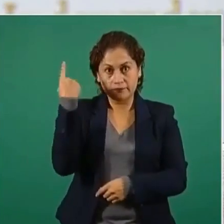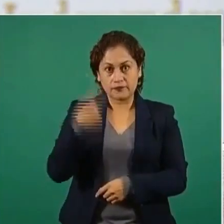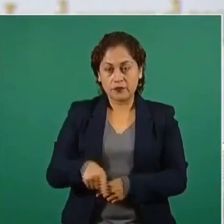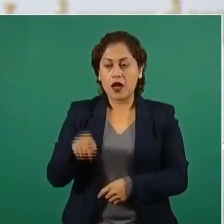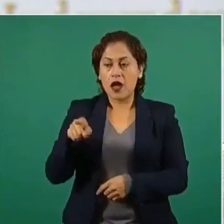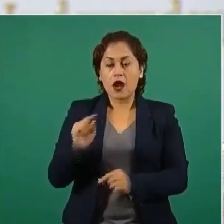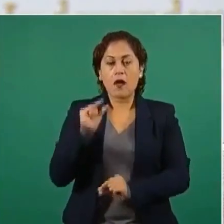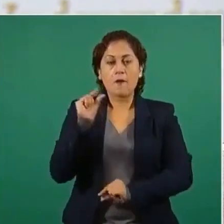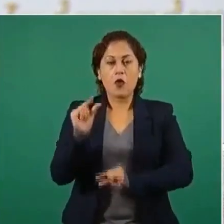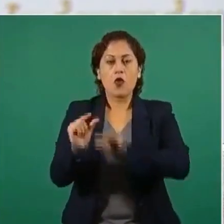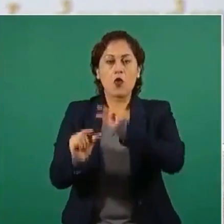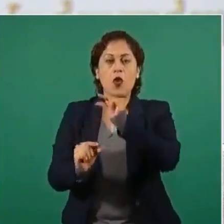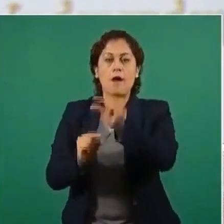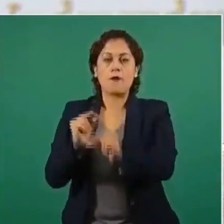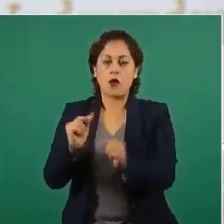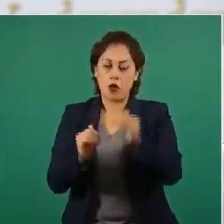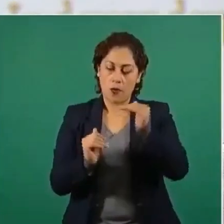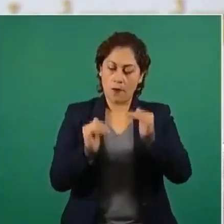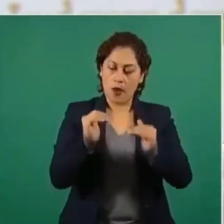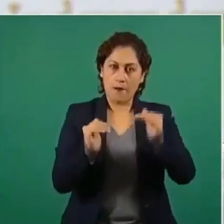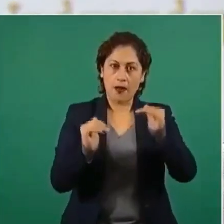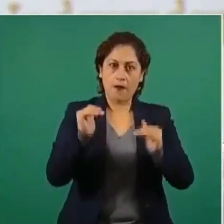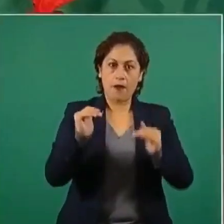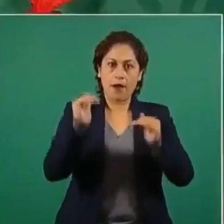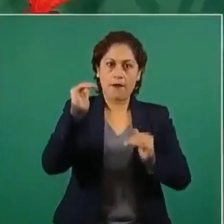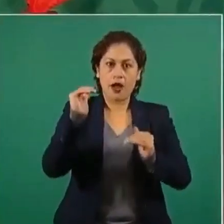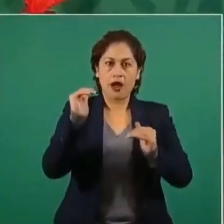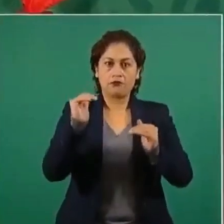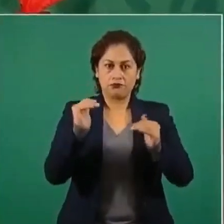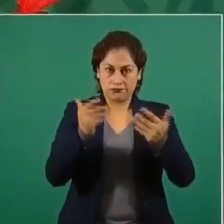ascendiendo en la escala social, vamos,